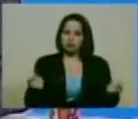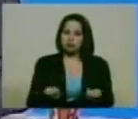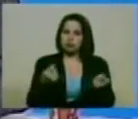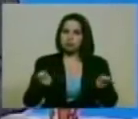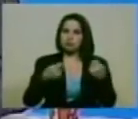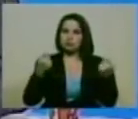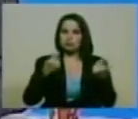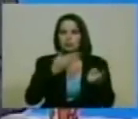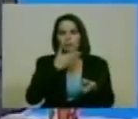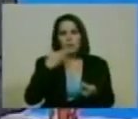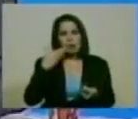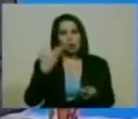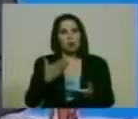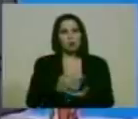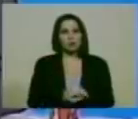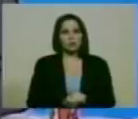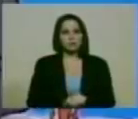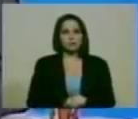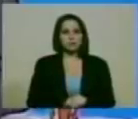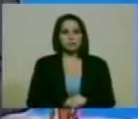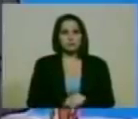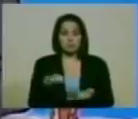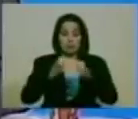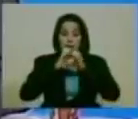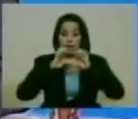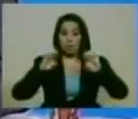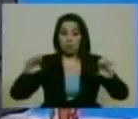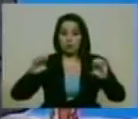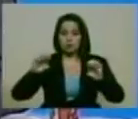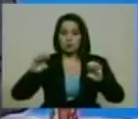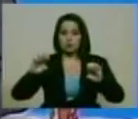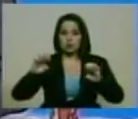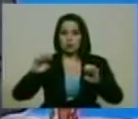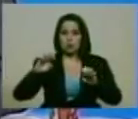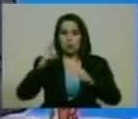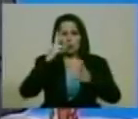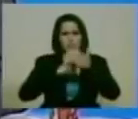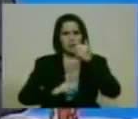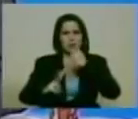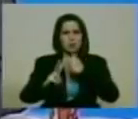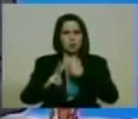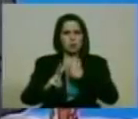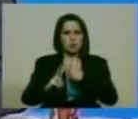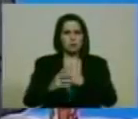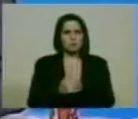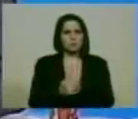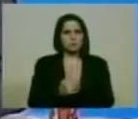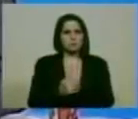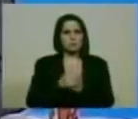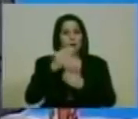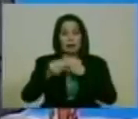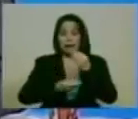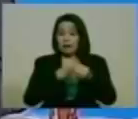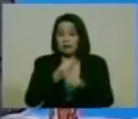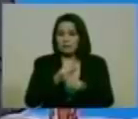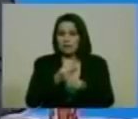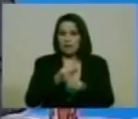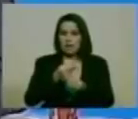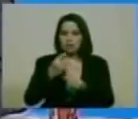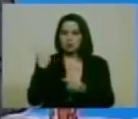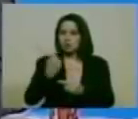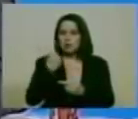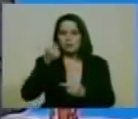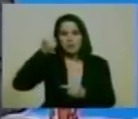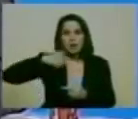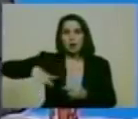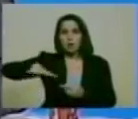La educación bilingüe, que sea no solamente en los pueblos indígenas,